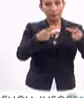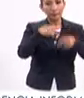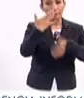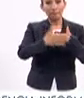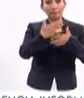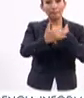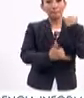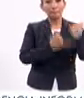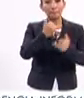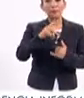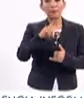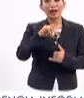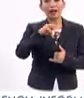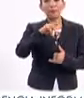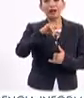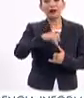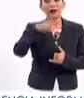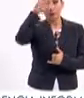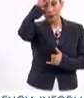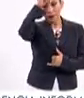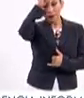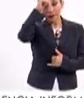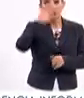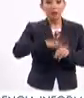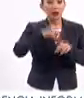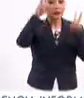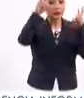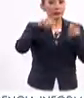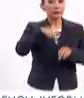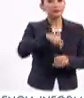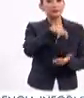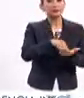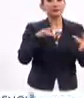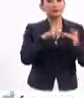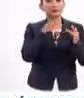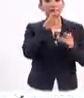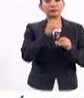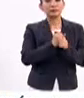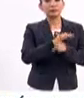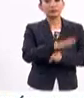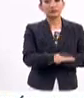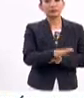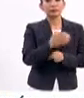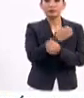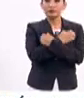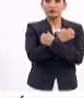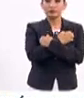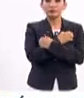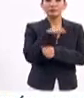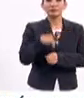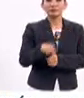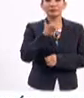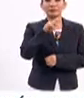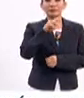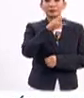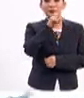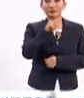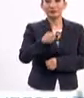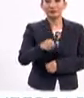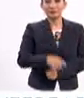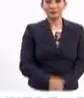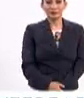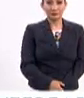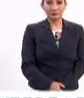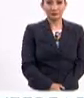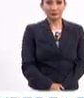para los próximos Juegos Panamericanos de Lima, Perú. Esto y mucho más en el programa que te conecta con lo mejor de la información en educación. Esto es